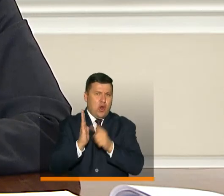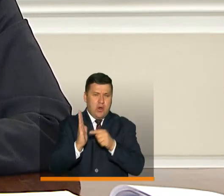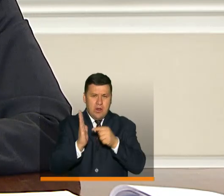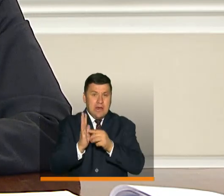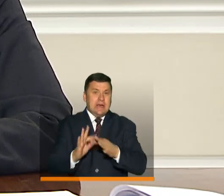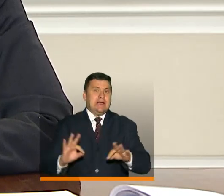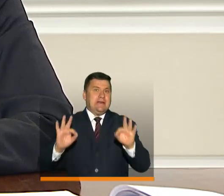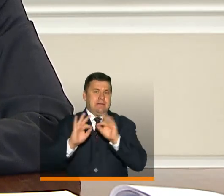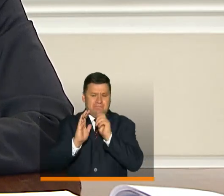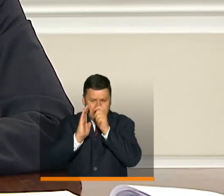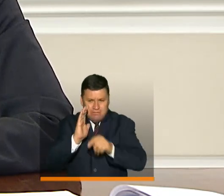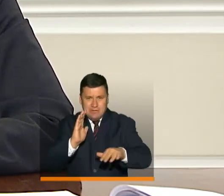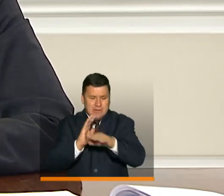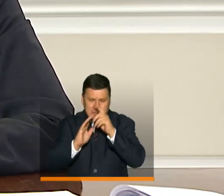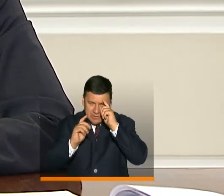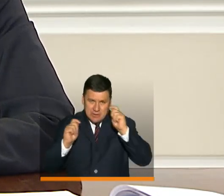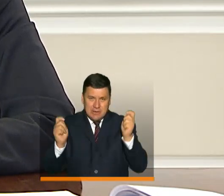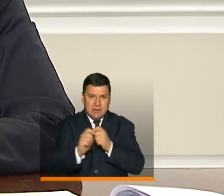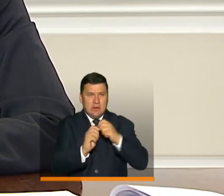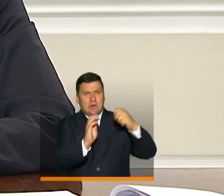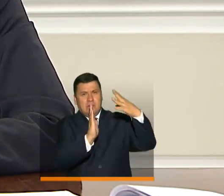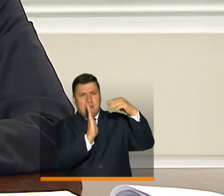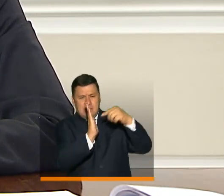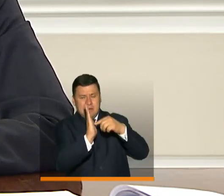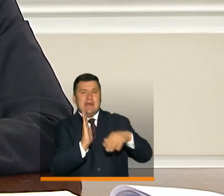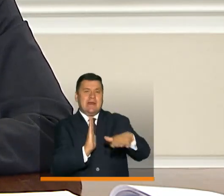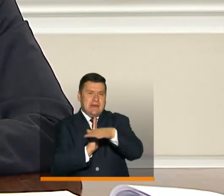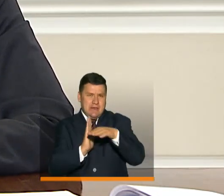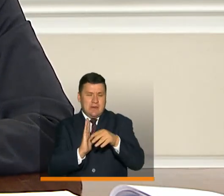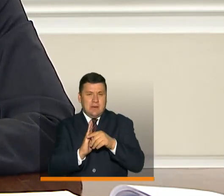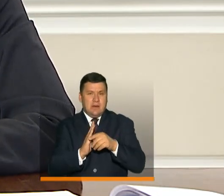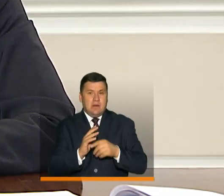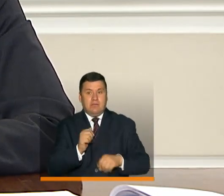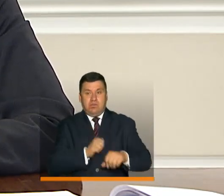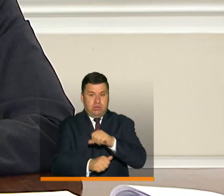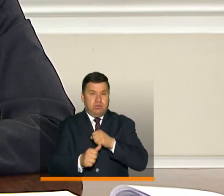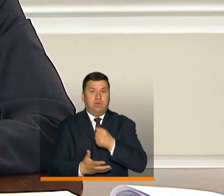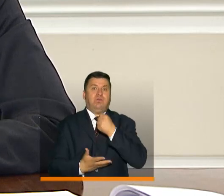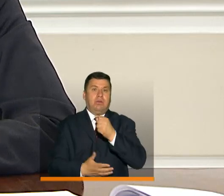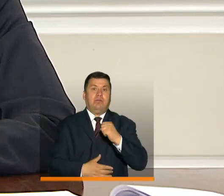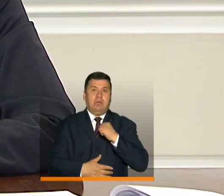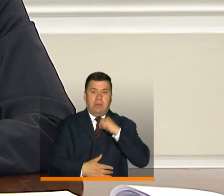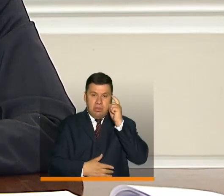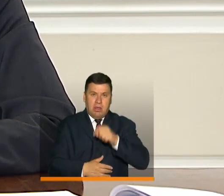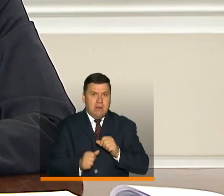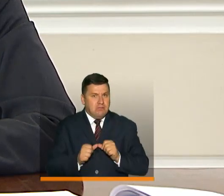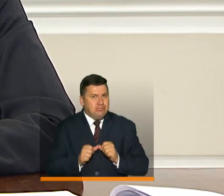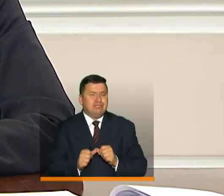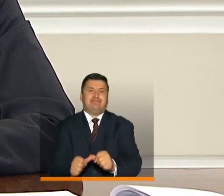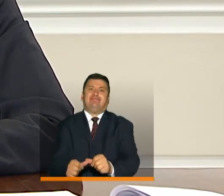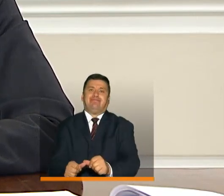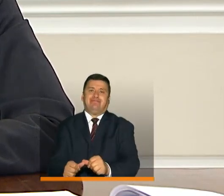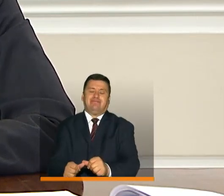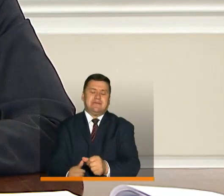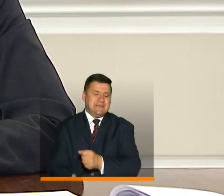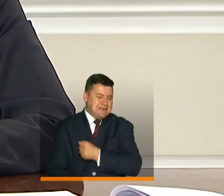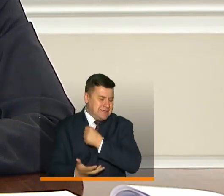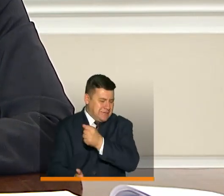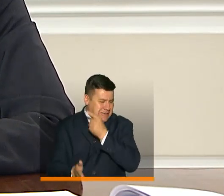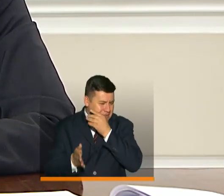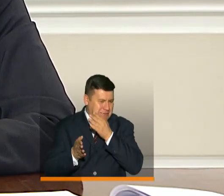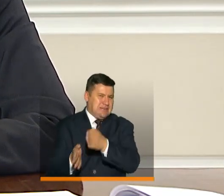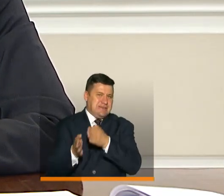absolutamente fundamentales en la transición energética. Por eso esta reactivación puede y tiene que ser sostenible, y apostarle a este